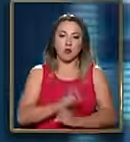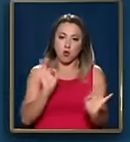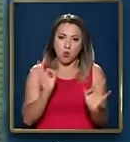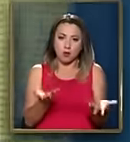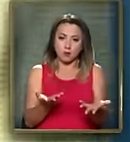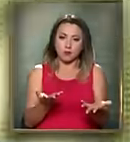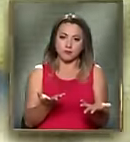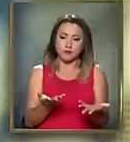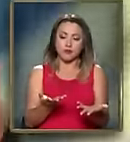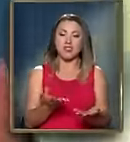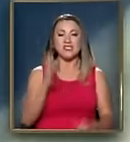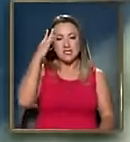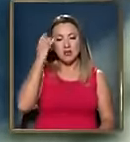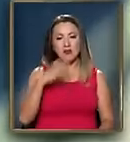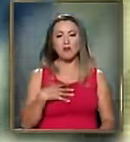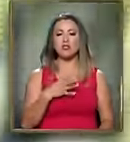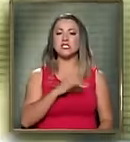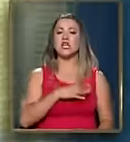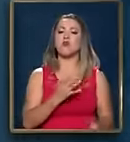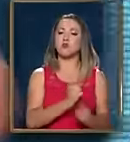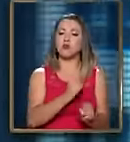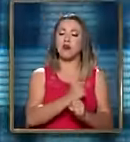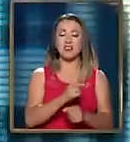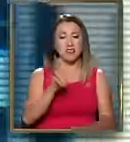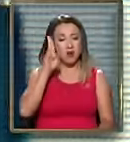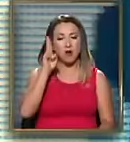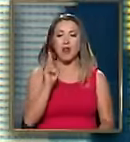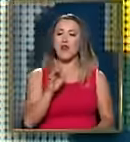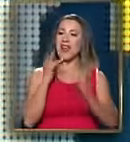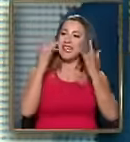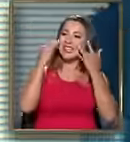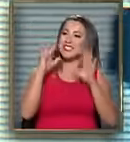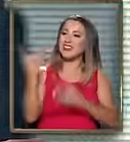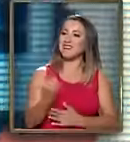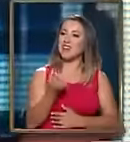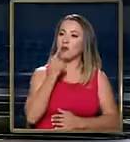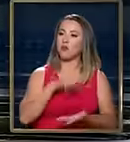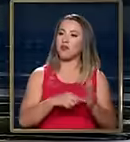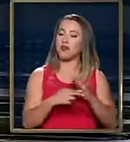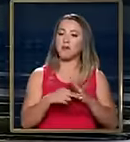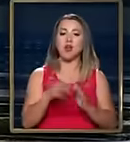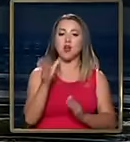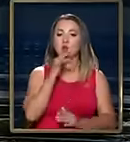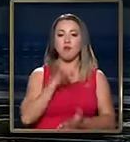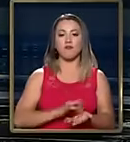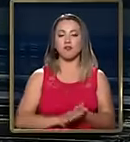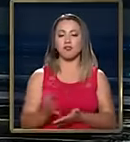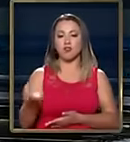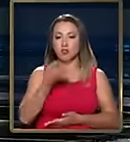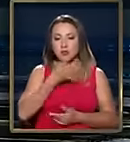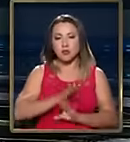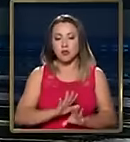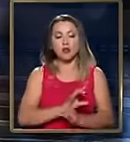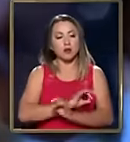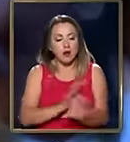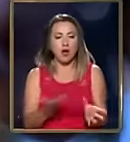Porque nosotros sabemos cómo trabaja este país. ¿Se acuerda cuando dijeron, no, weón, si la alegría ya viene? El problema es que no dieron fecha, weón. Claro,